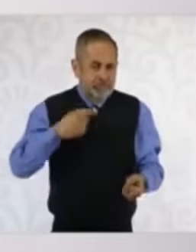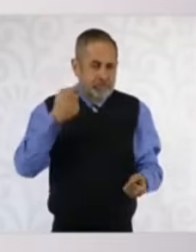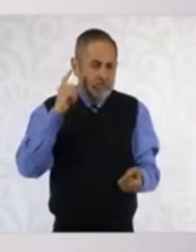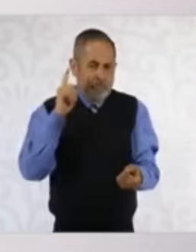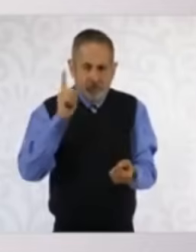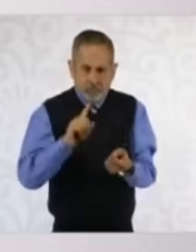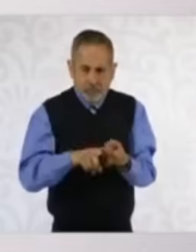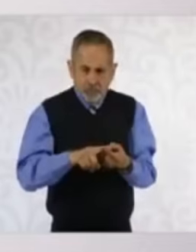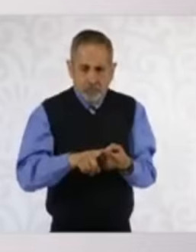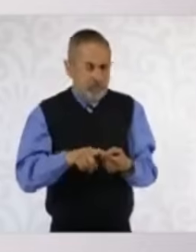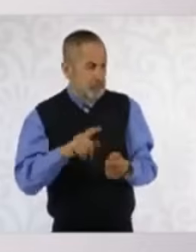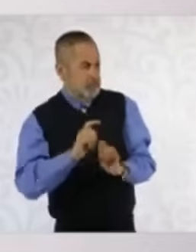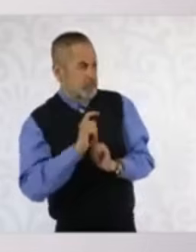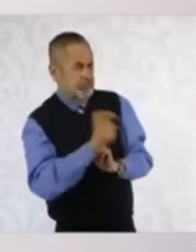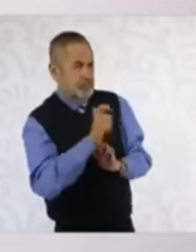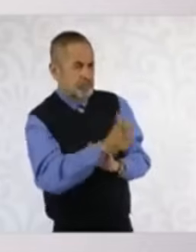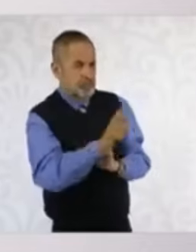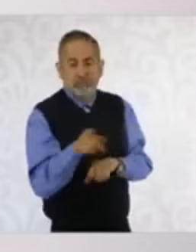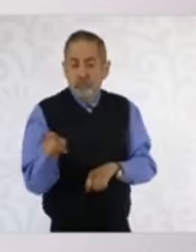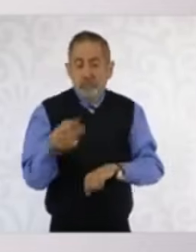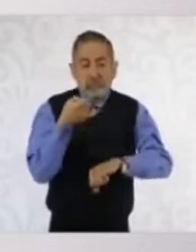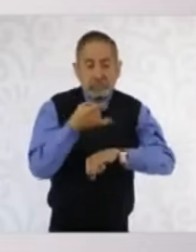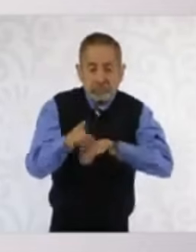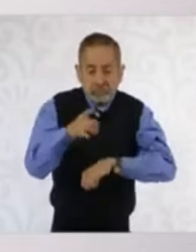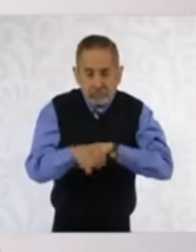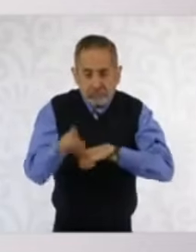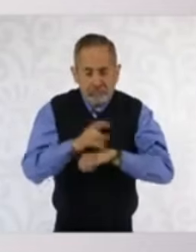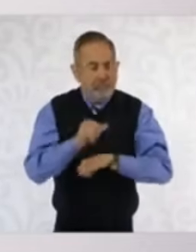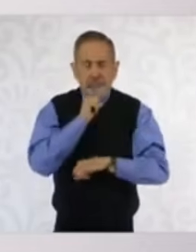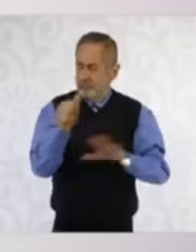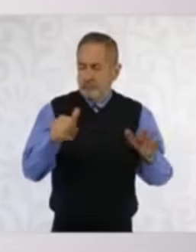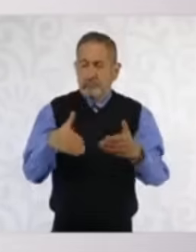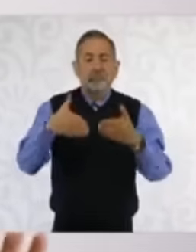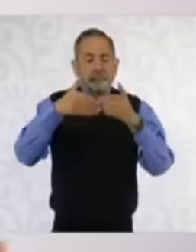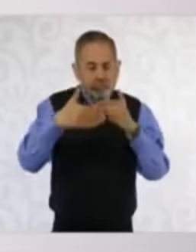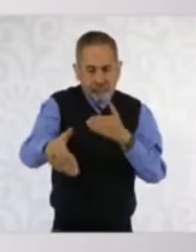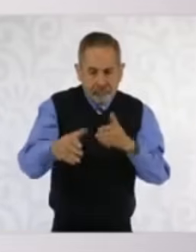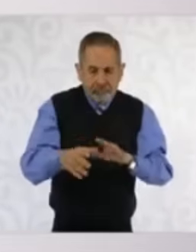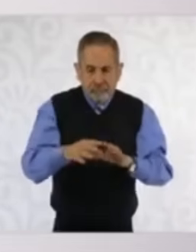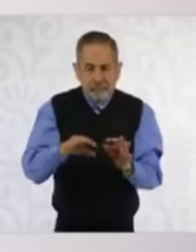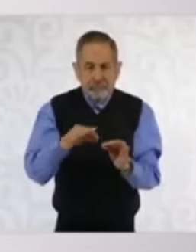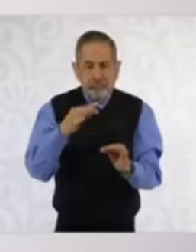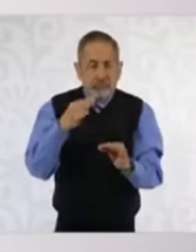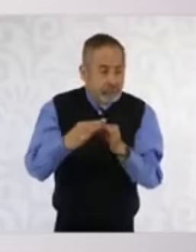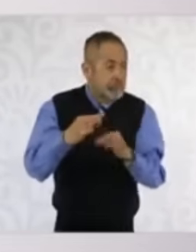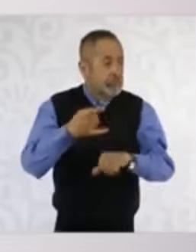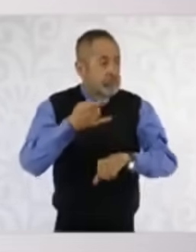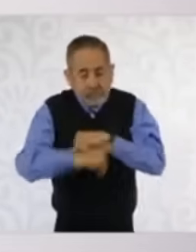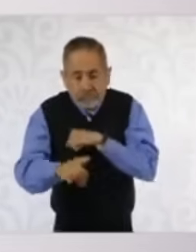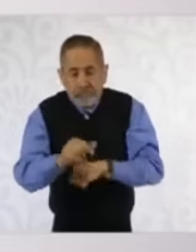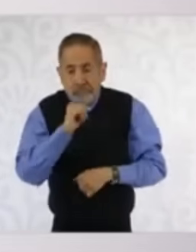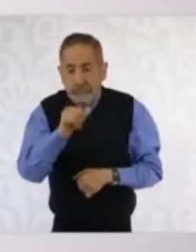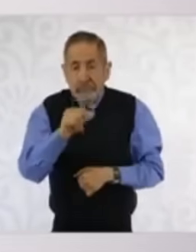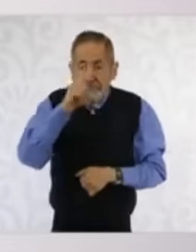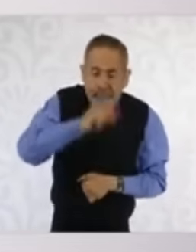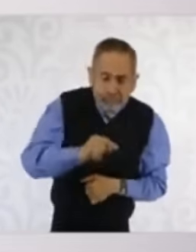de sus vencimientos. Nunca ha fallado y no va a fallar. Pues eso, que se tenga la certeza. Lo que